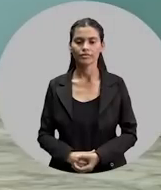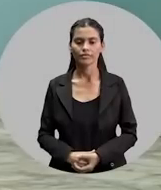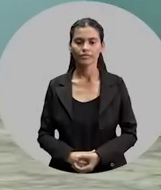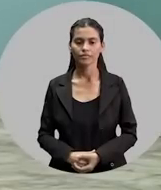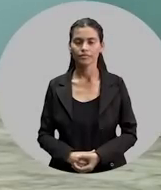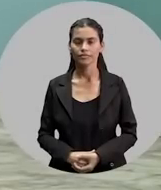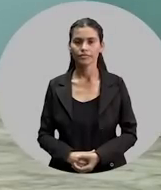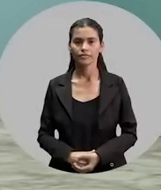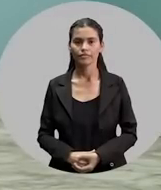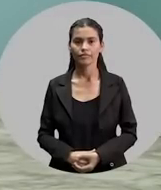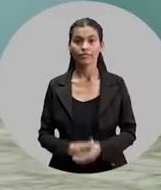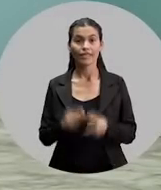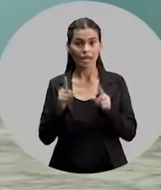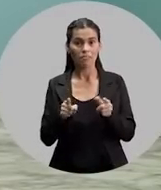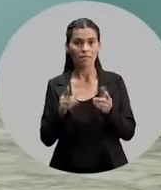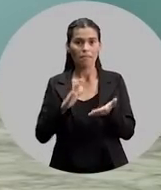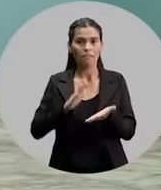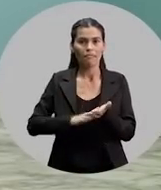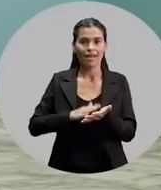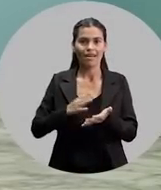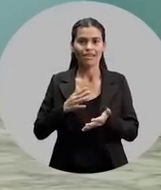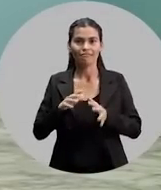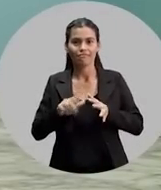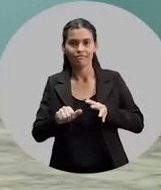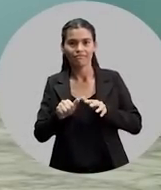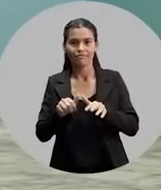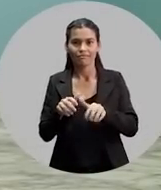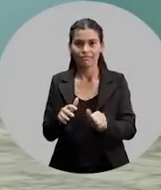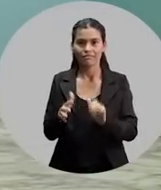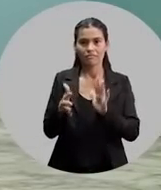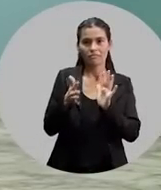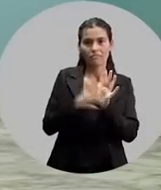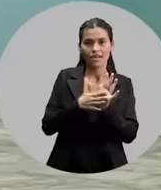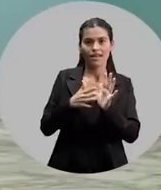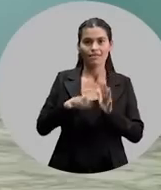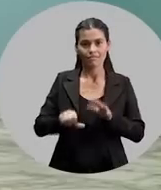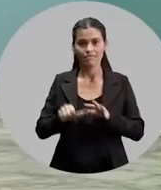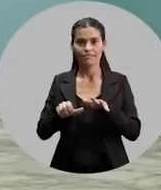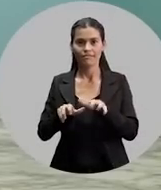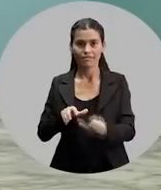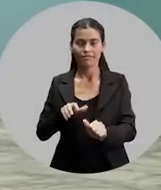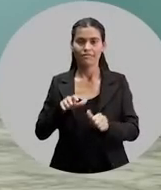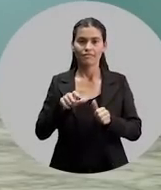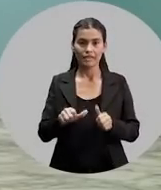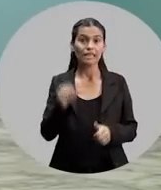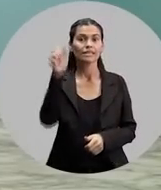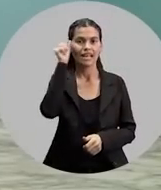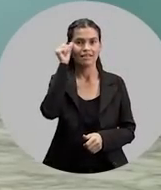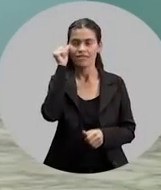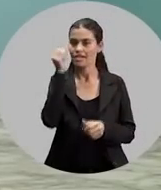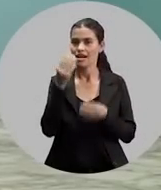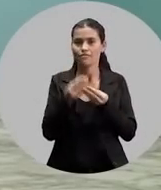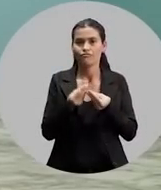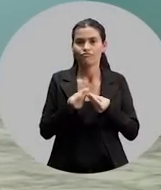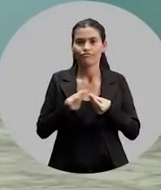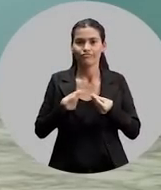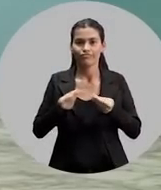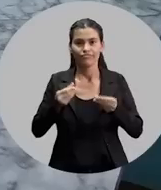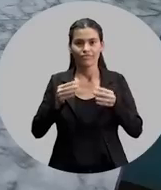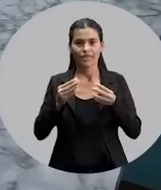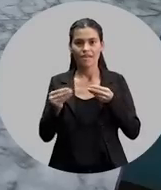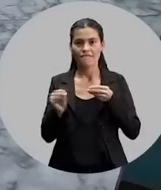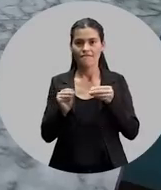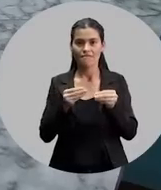y un poco pegajosa por las manos, porque eso quiere decir que ya está súper